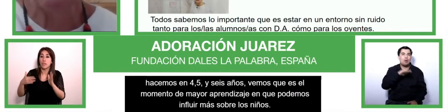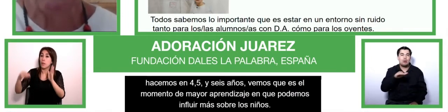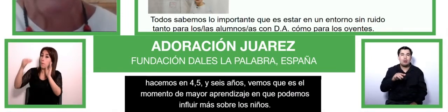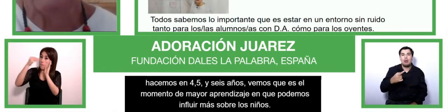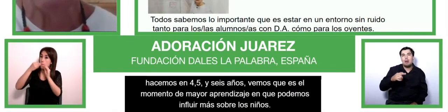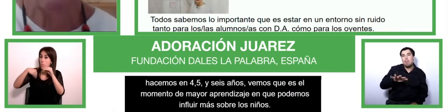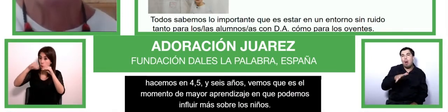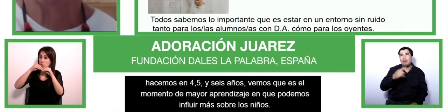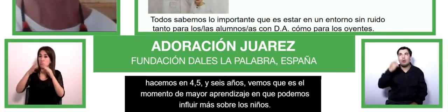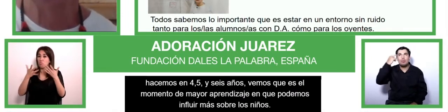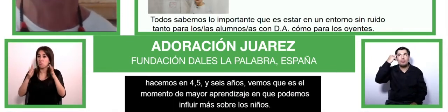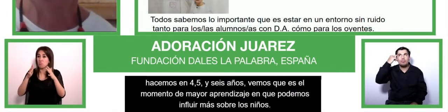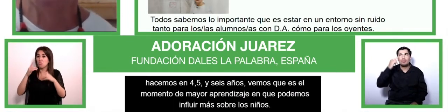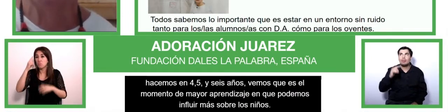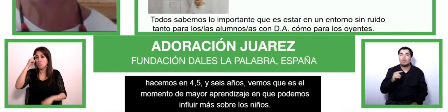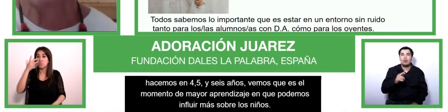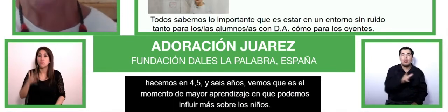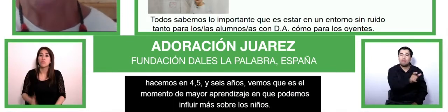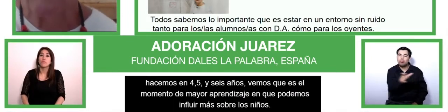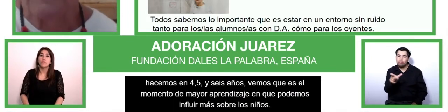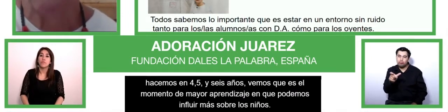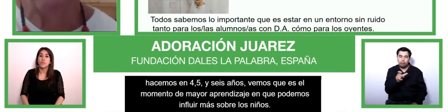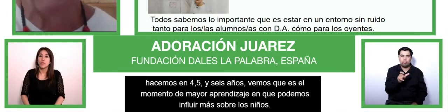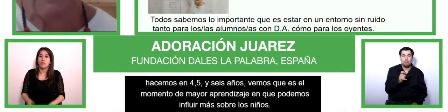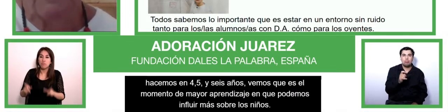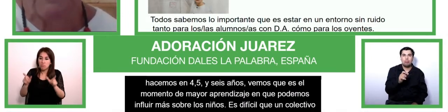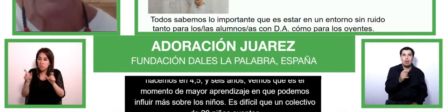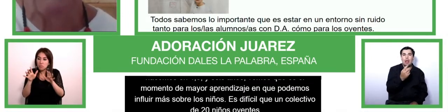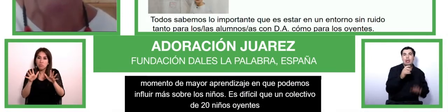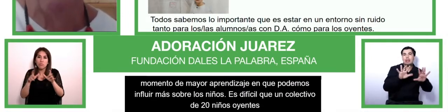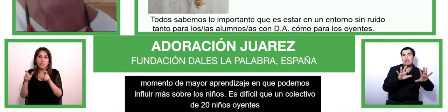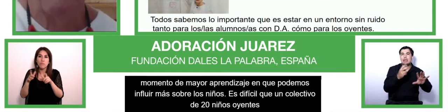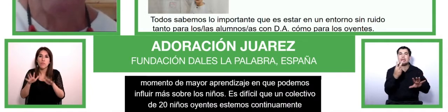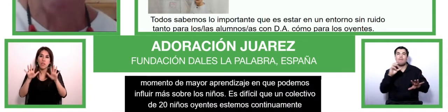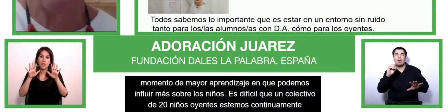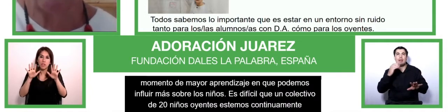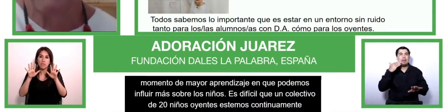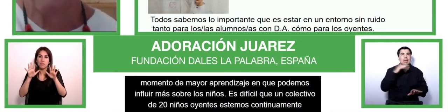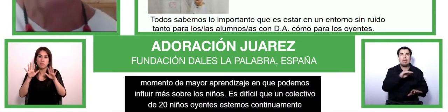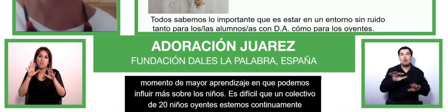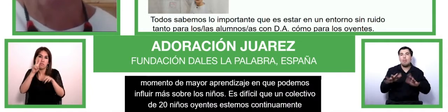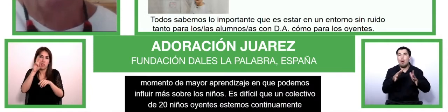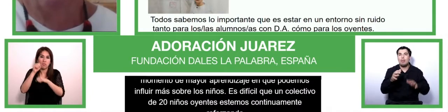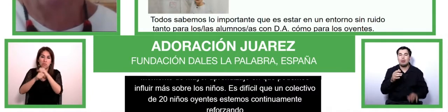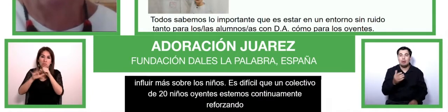niños oyentes estemos continuamente recordándole que perjudica